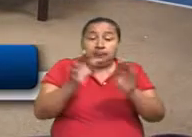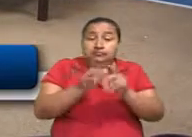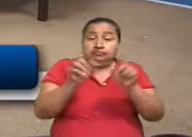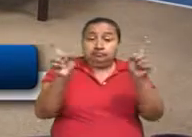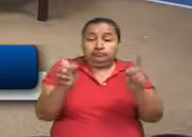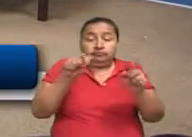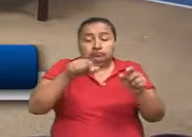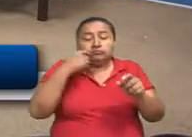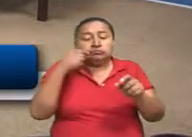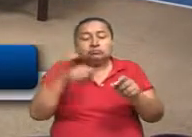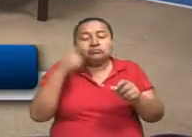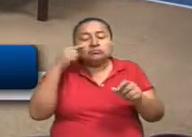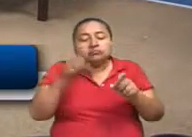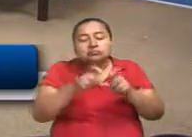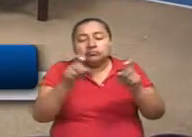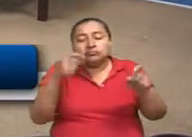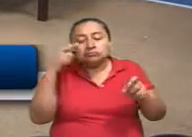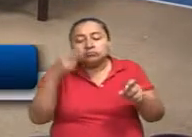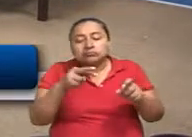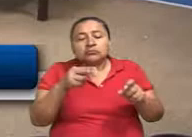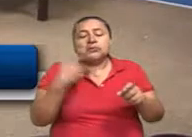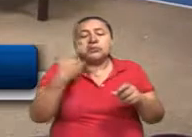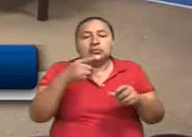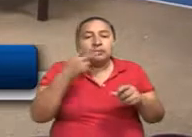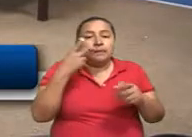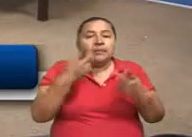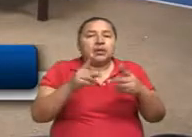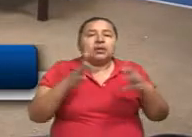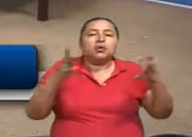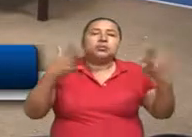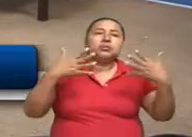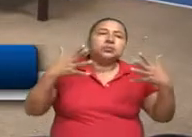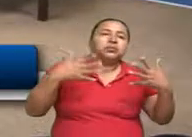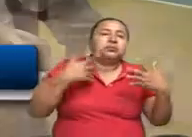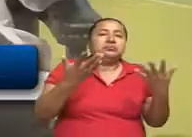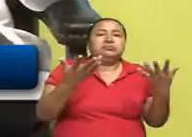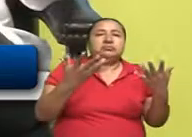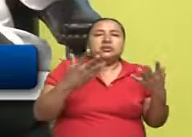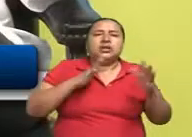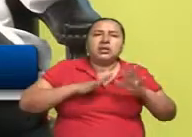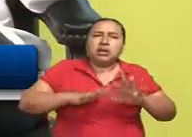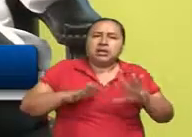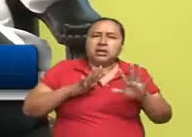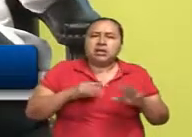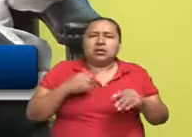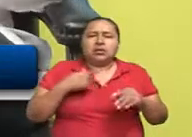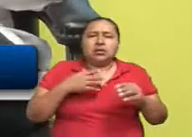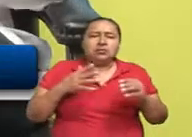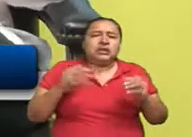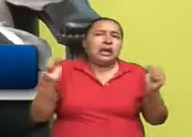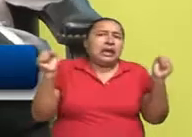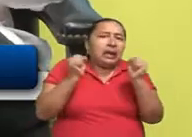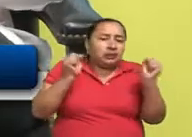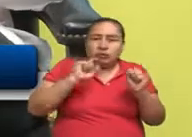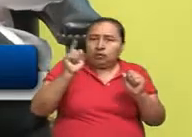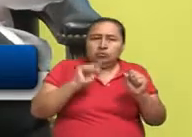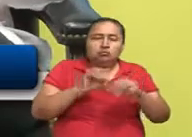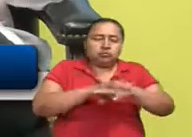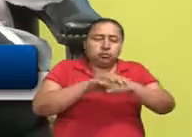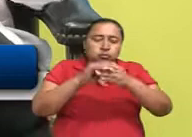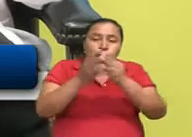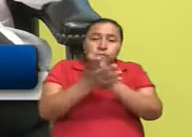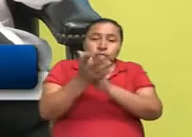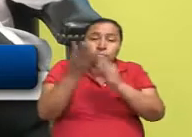piernitas abiertas. Abierta, pero un ambiente que esté tranquilo, cálido, las manitos tibias,